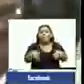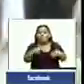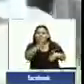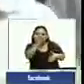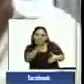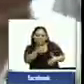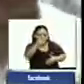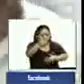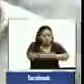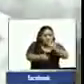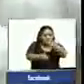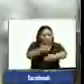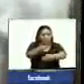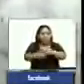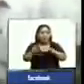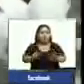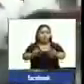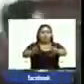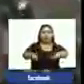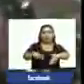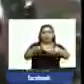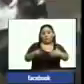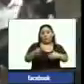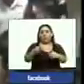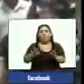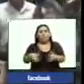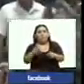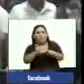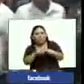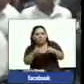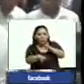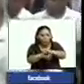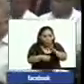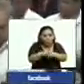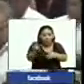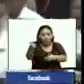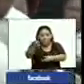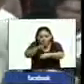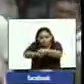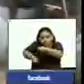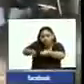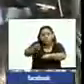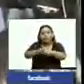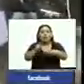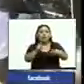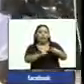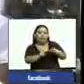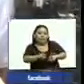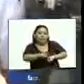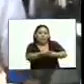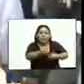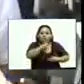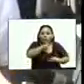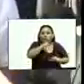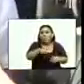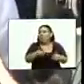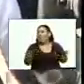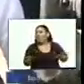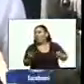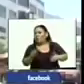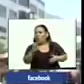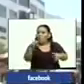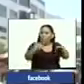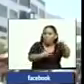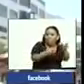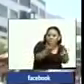en un solo proceso en el juzgado séptimo de instrucción, bajo cargo de peculado, lavado de dinero y activos y revelación de hechos, actuaciones o